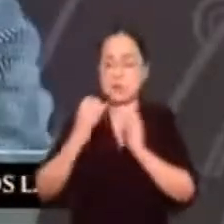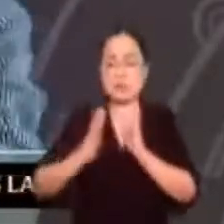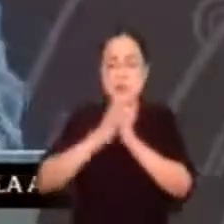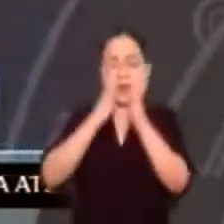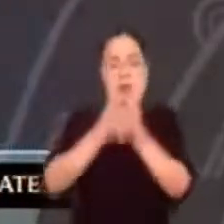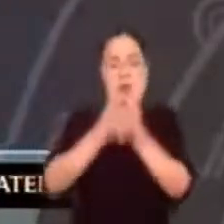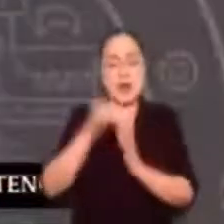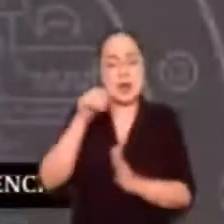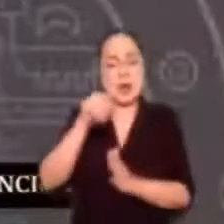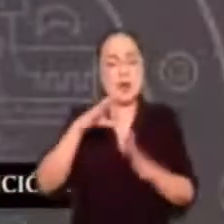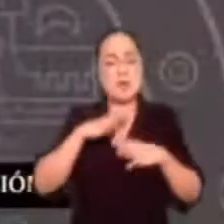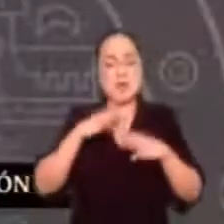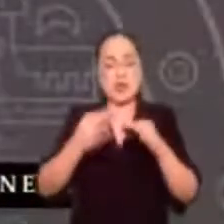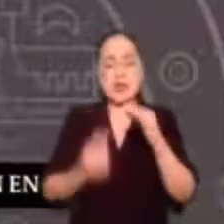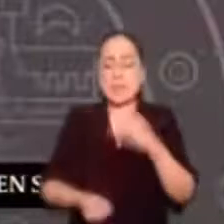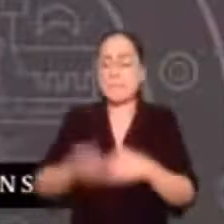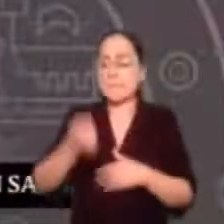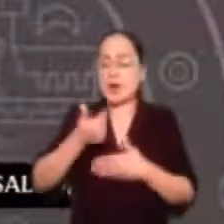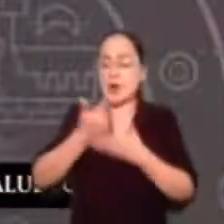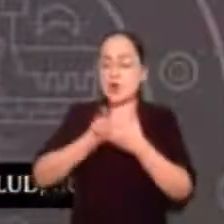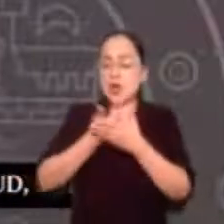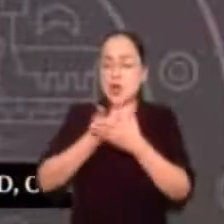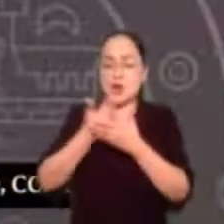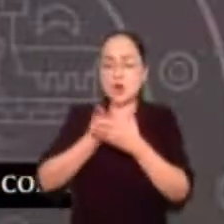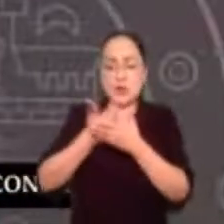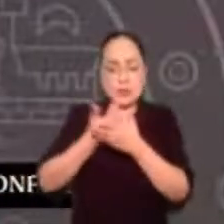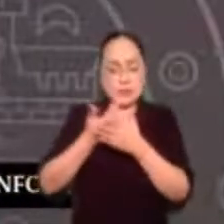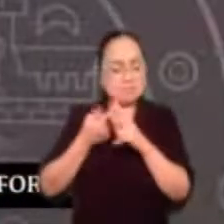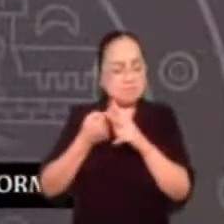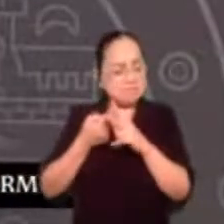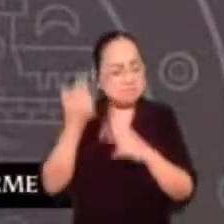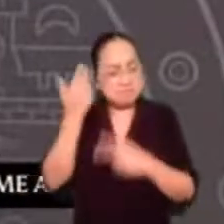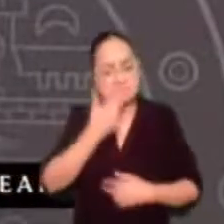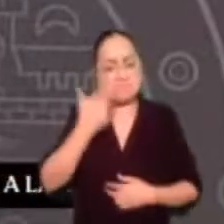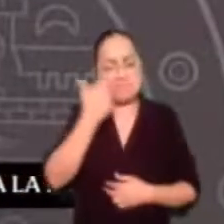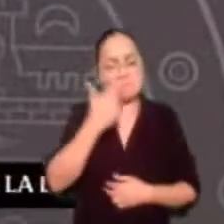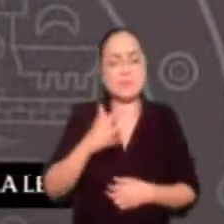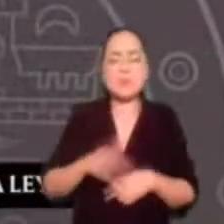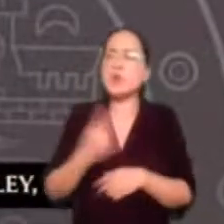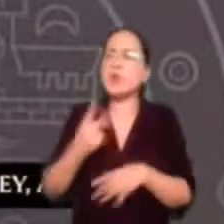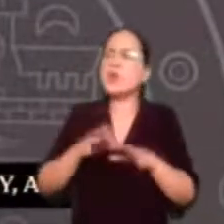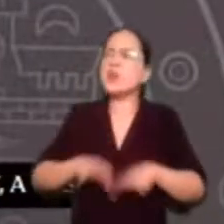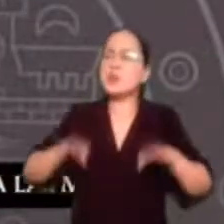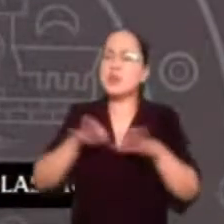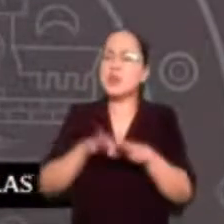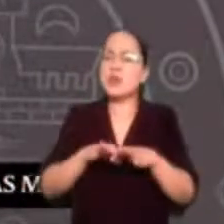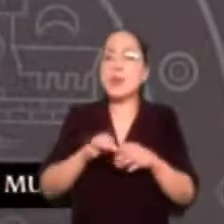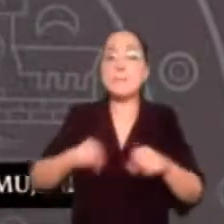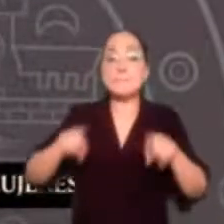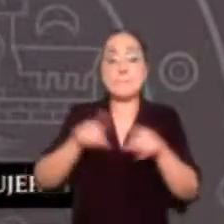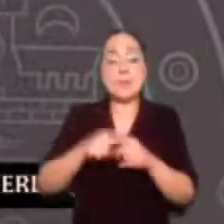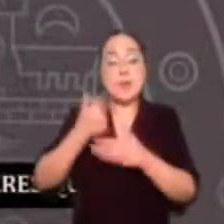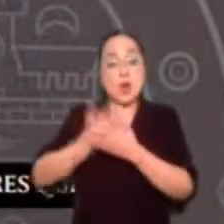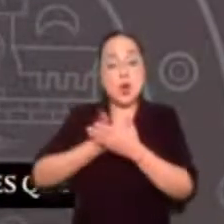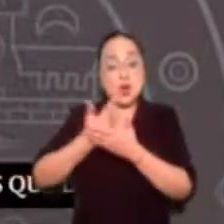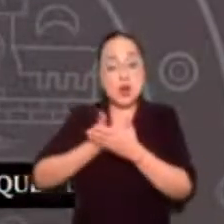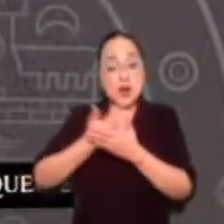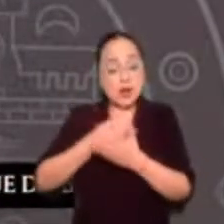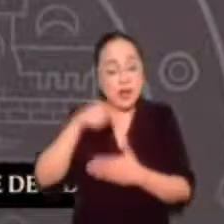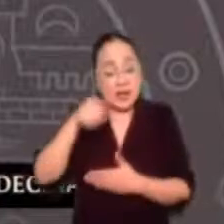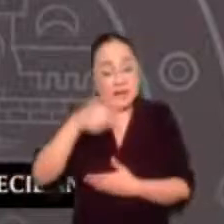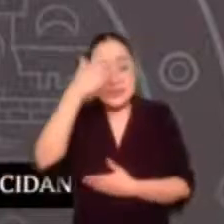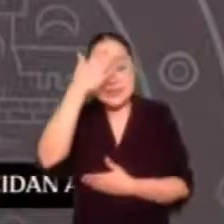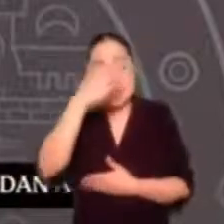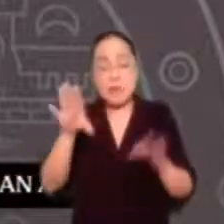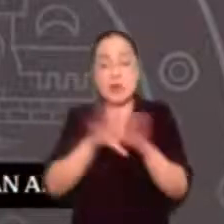Ahora, ¿qué importancia tiene eso? Pues que la Contraloría sabía de todo el manejo y